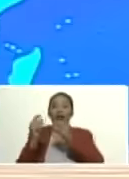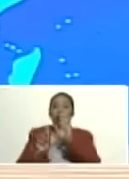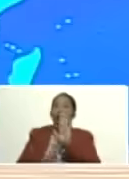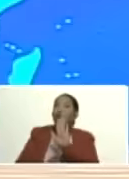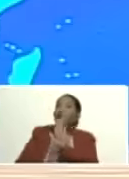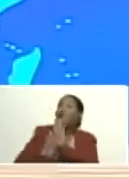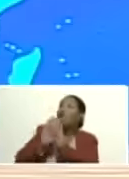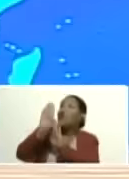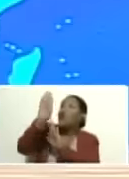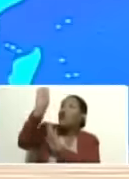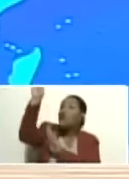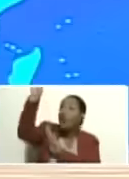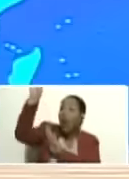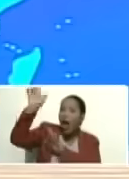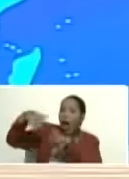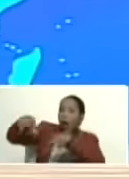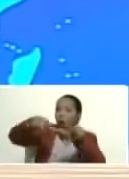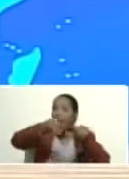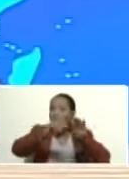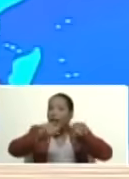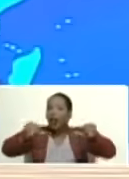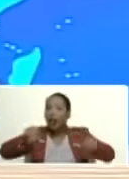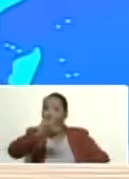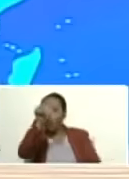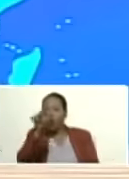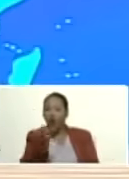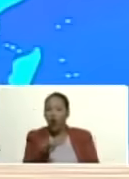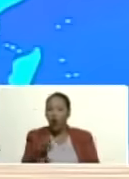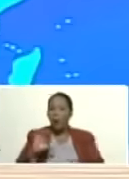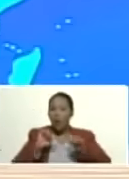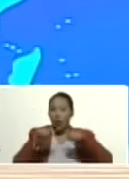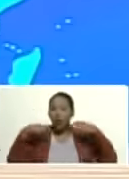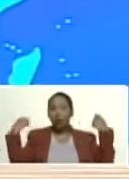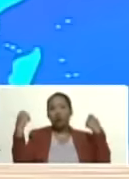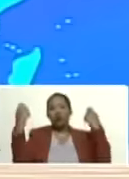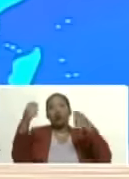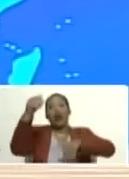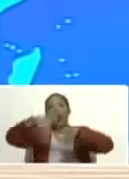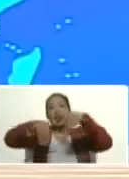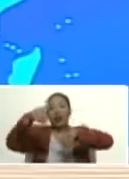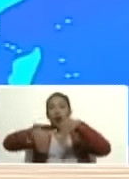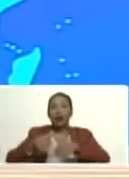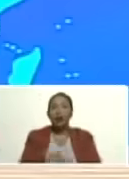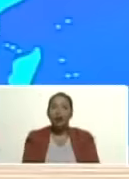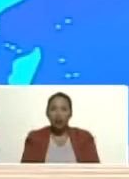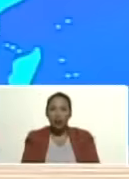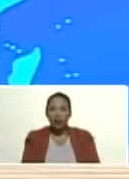espacio en territorio de la Guayana Esequiba. En plena campaña electoral.